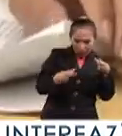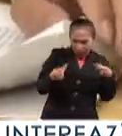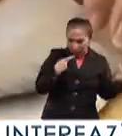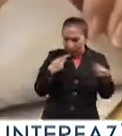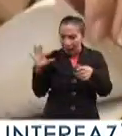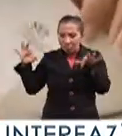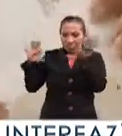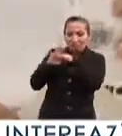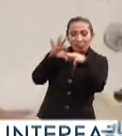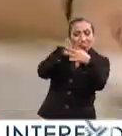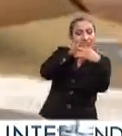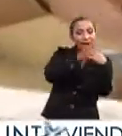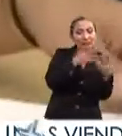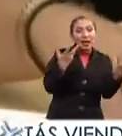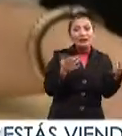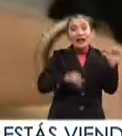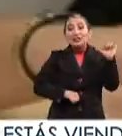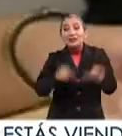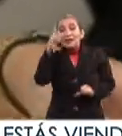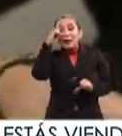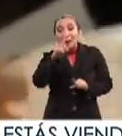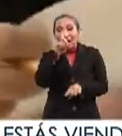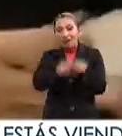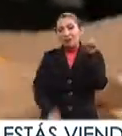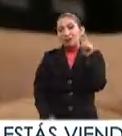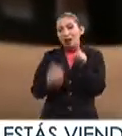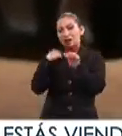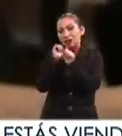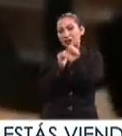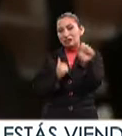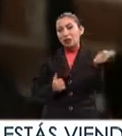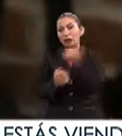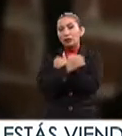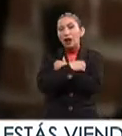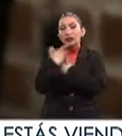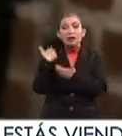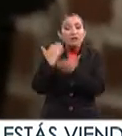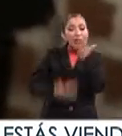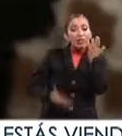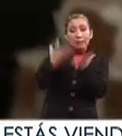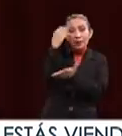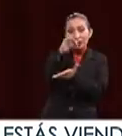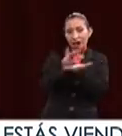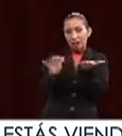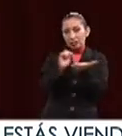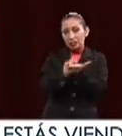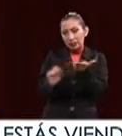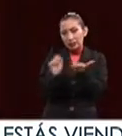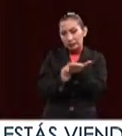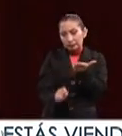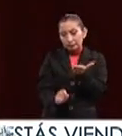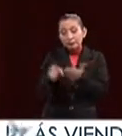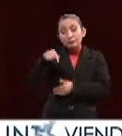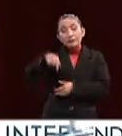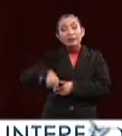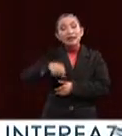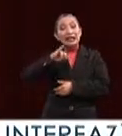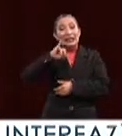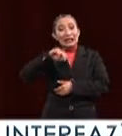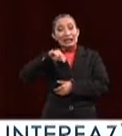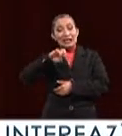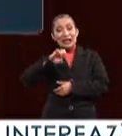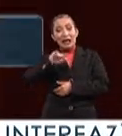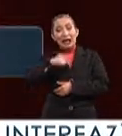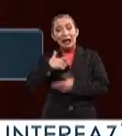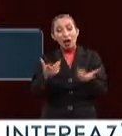estrategias, alianzas y desempeñar acciones para combatir el rezago educativo y analfabetismo. El INEA atiende